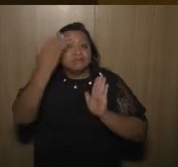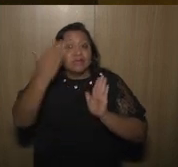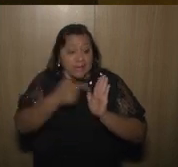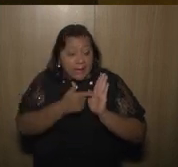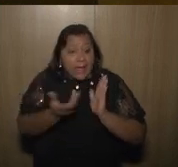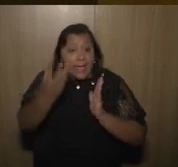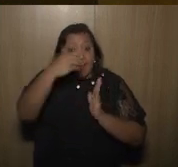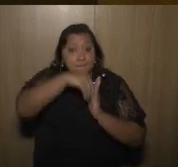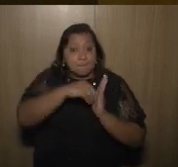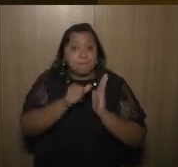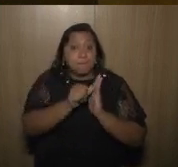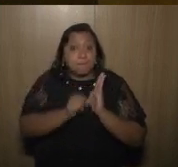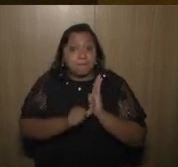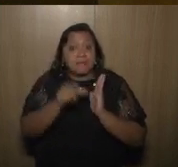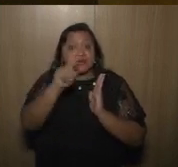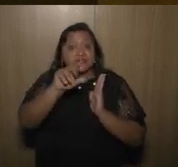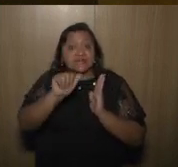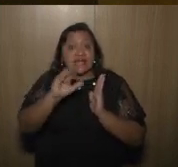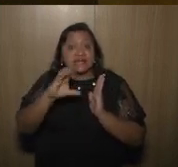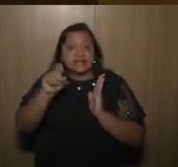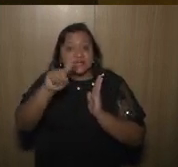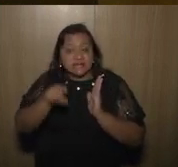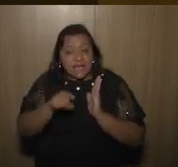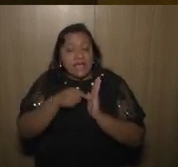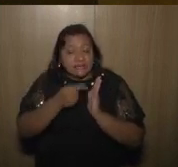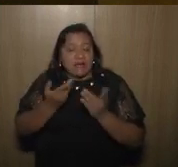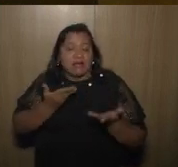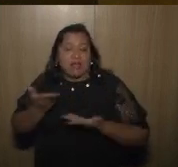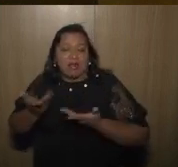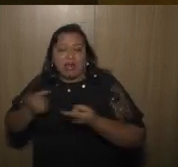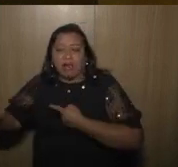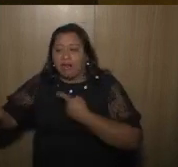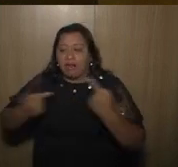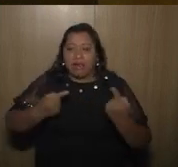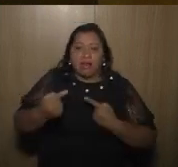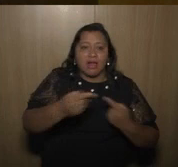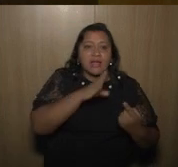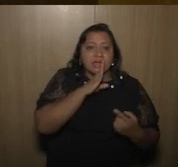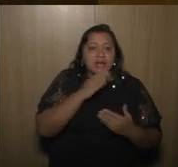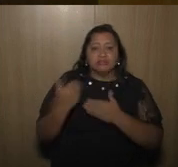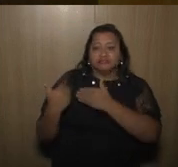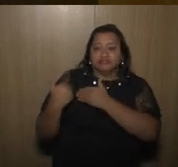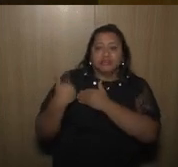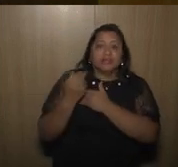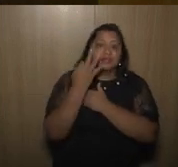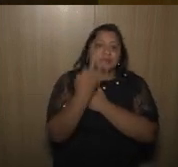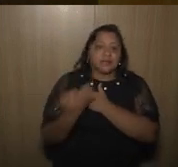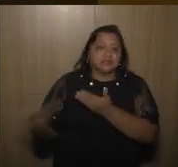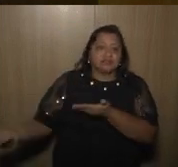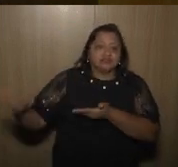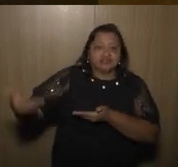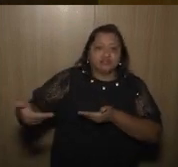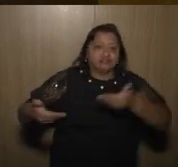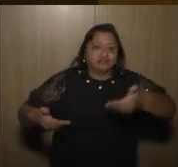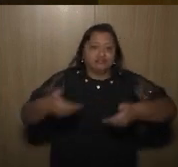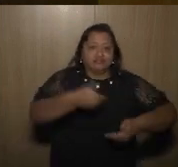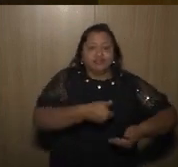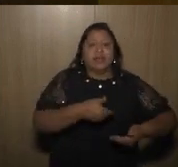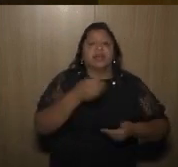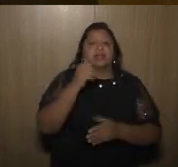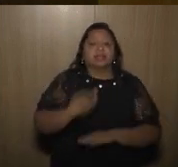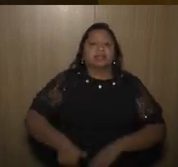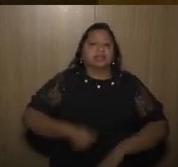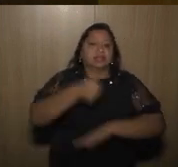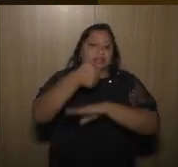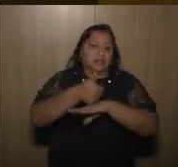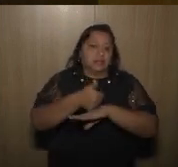con este nuevo SACES. Recuerden que este ejercicio de conversatorio va a estar moderado con tres aportes que nos hacen los directivos de las instituciones de